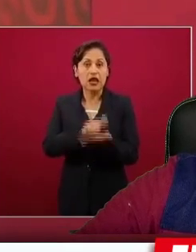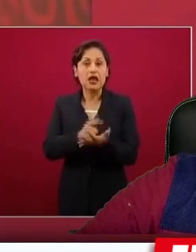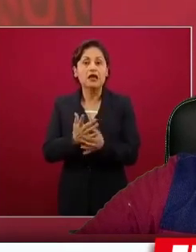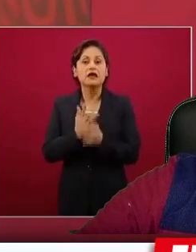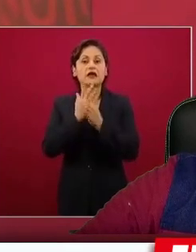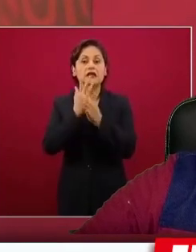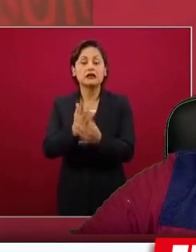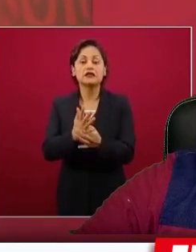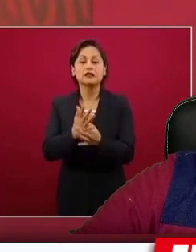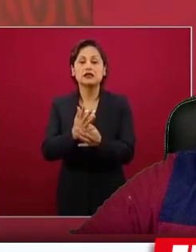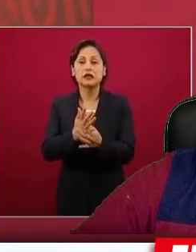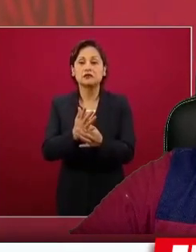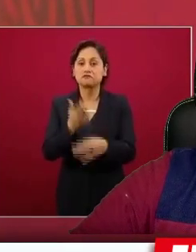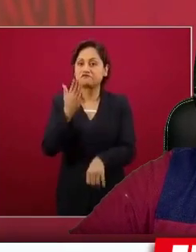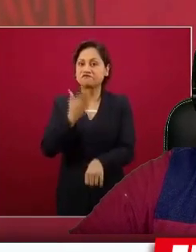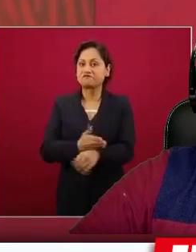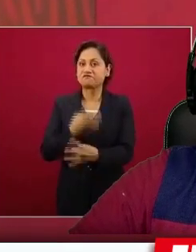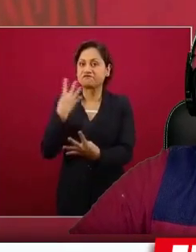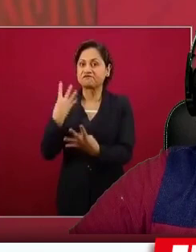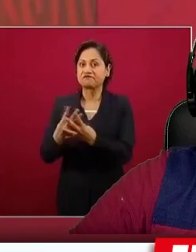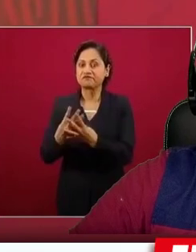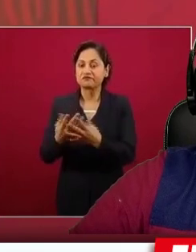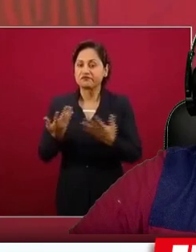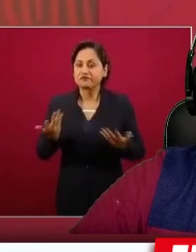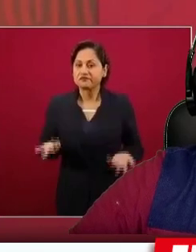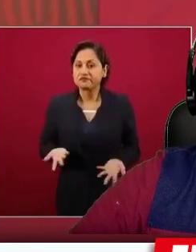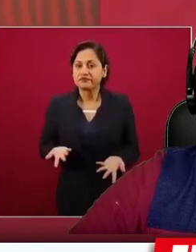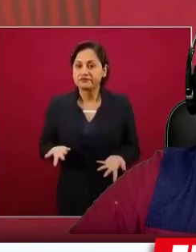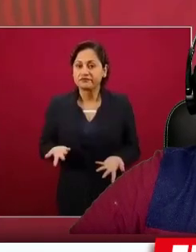y que se entendiera que eran otros tiempos,